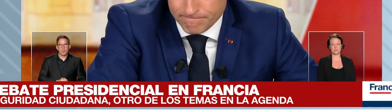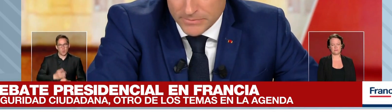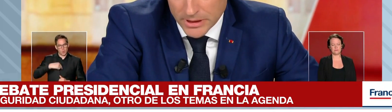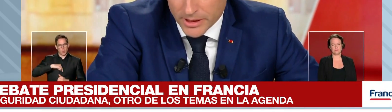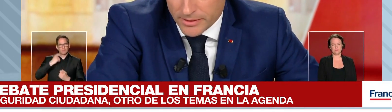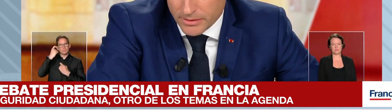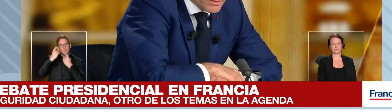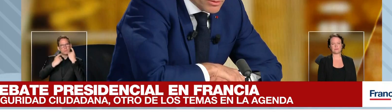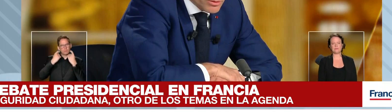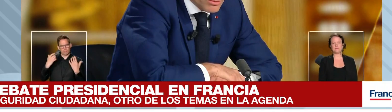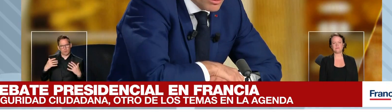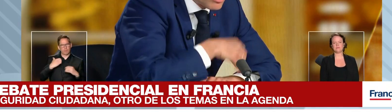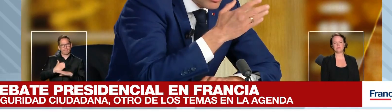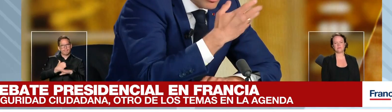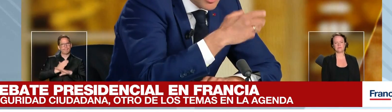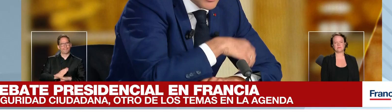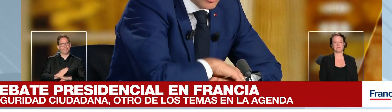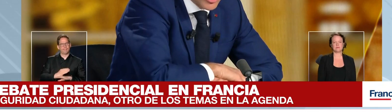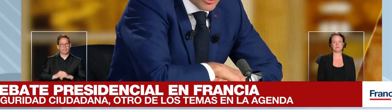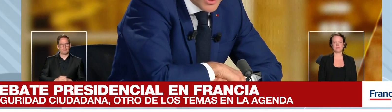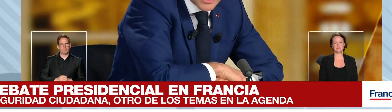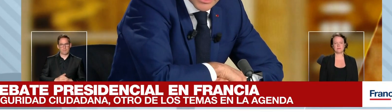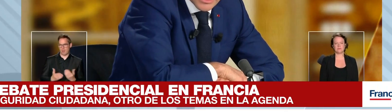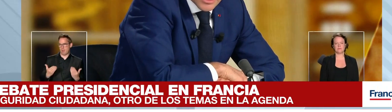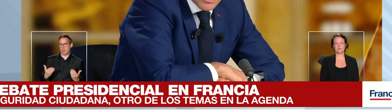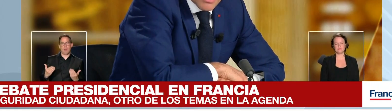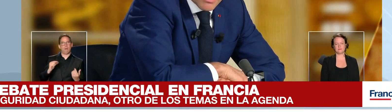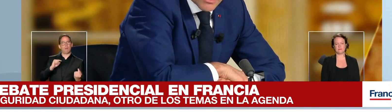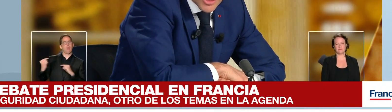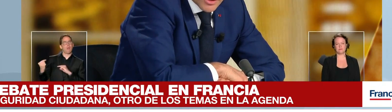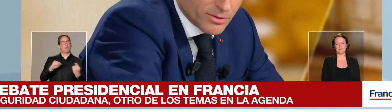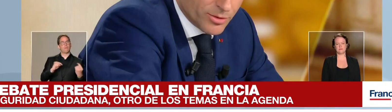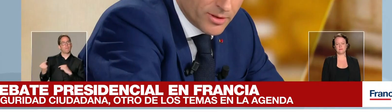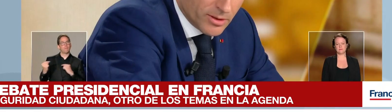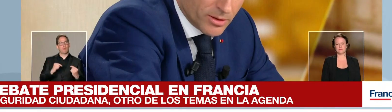dimos los medios y estamos debatiendo aquí hoy.